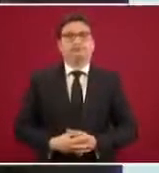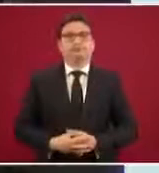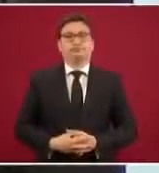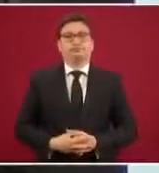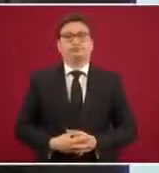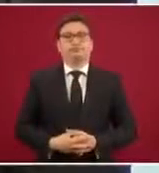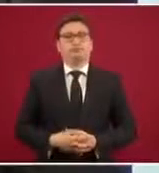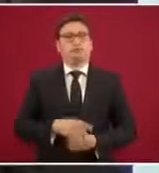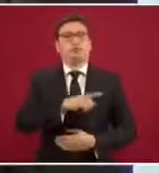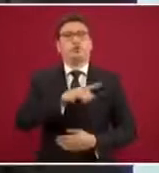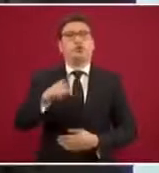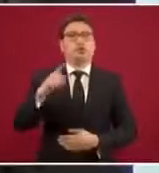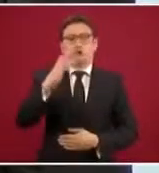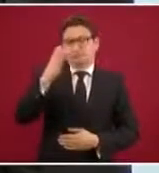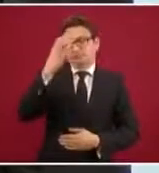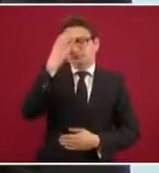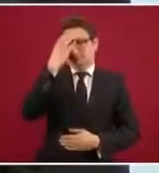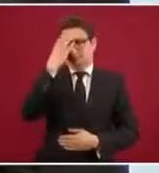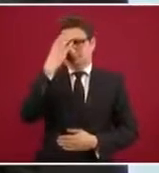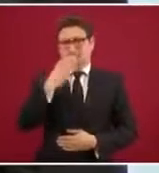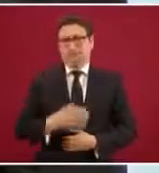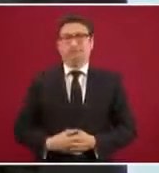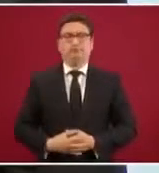lo conozcan.